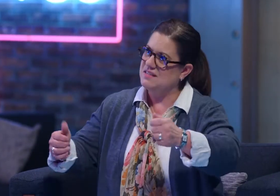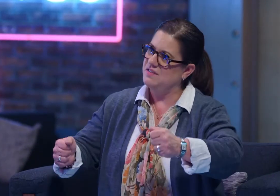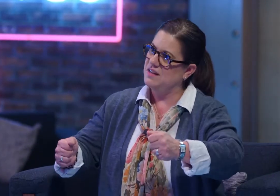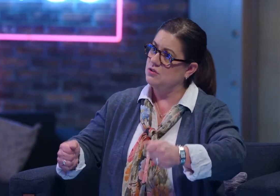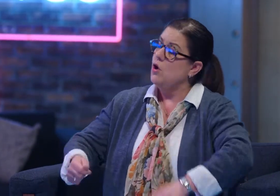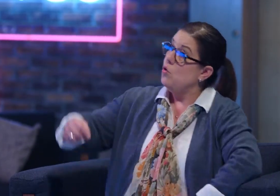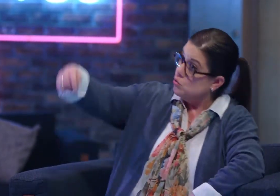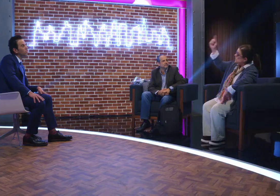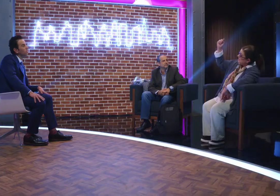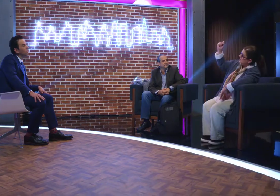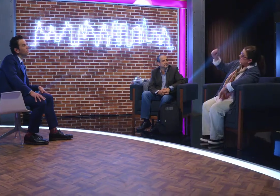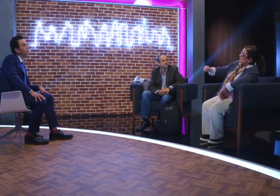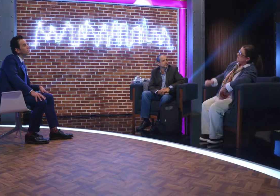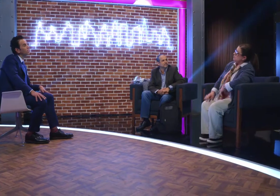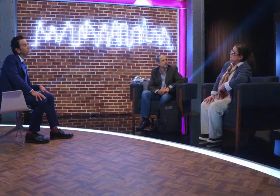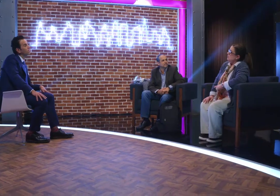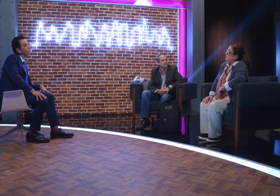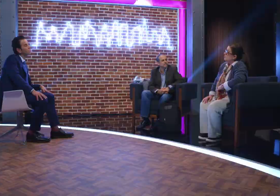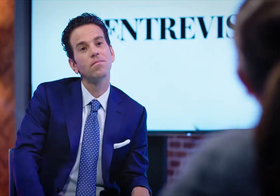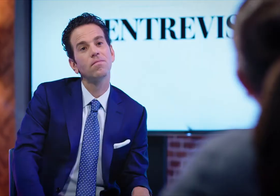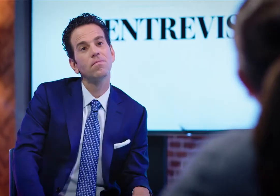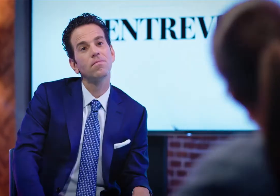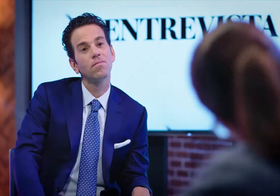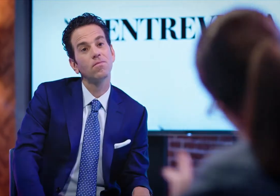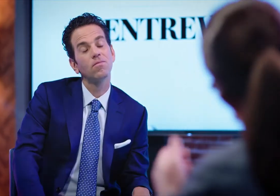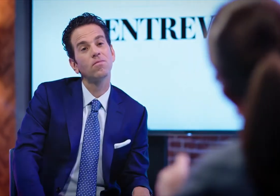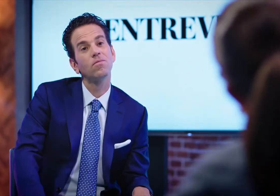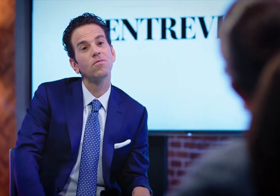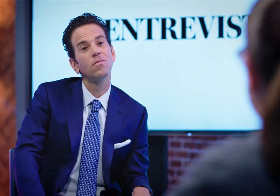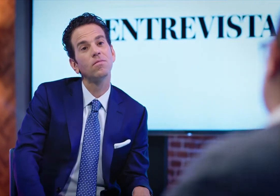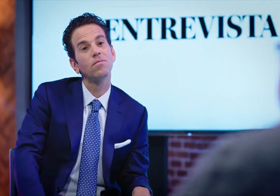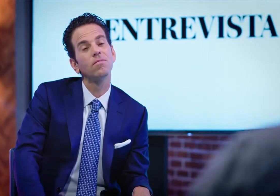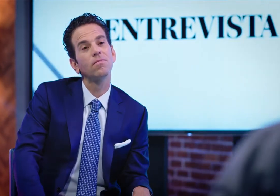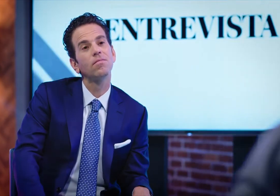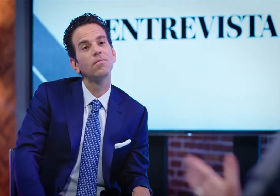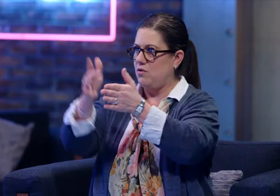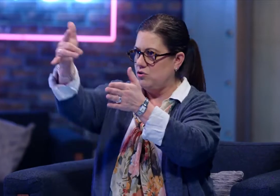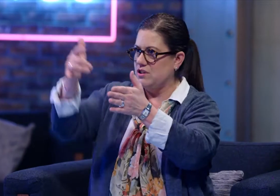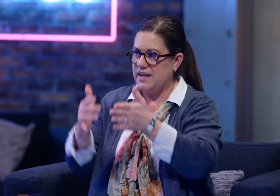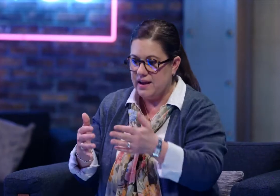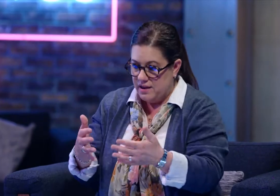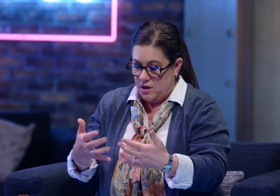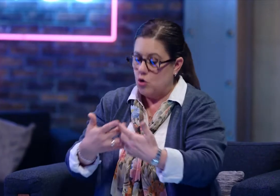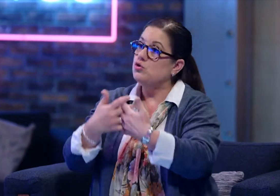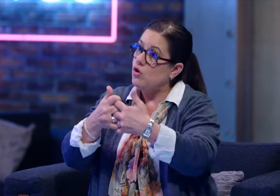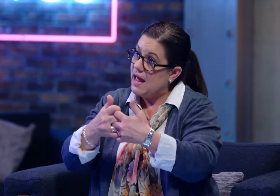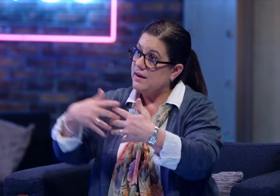Hay miles de infectados. Un día dije que iban a haber 8,000 muertos, ¿y qué pasó? Se murieron 8,000. Su trabajo era impedirlo, entonces